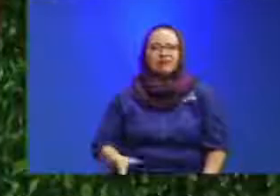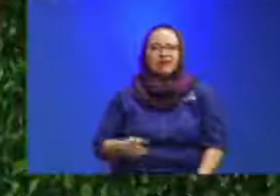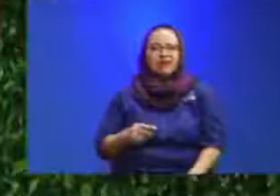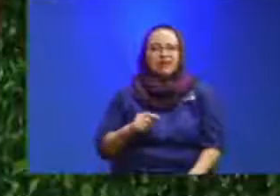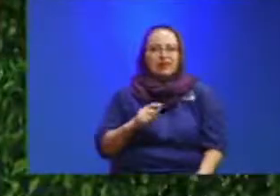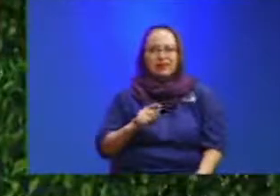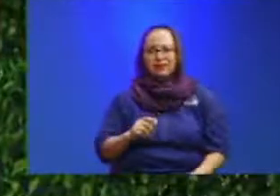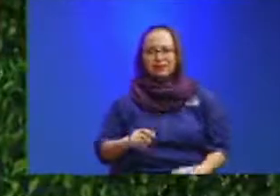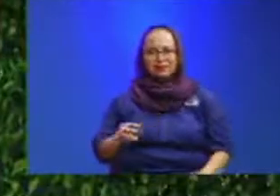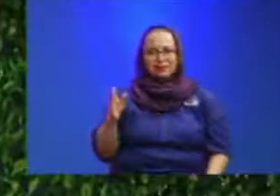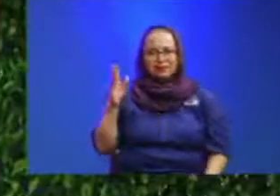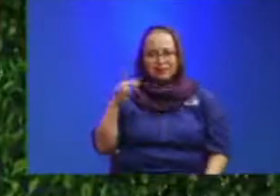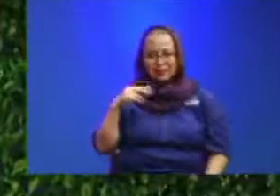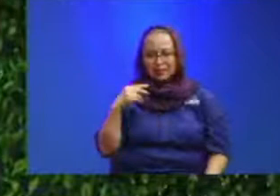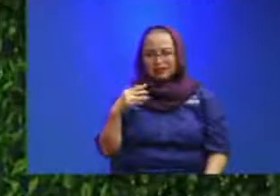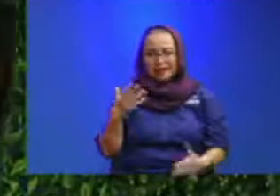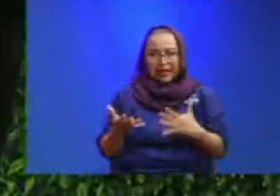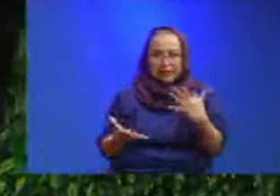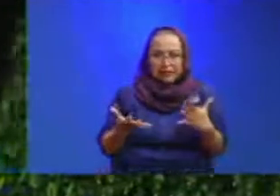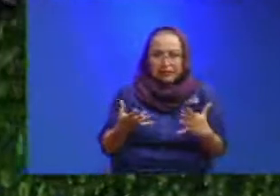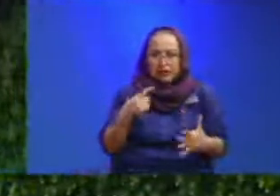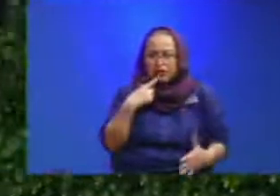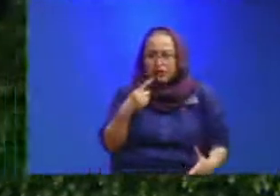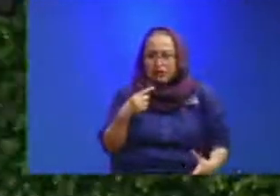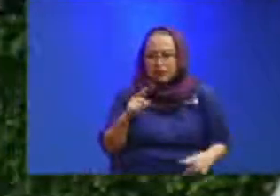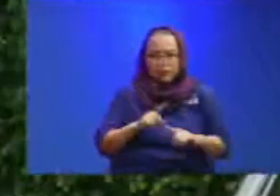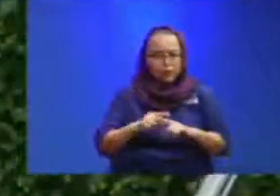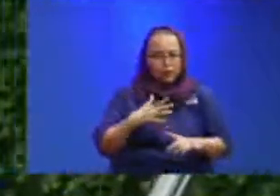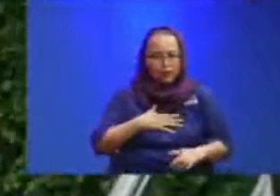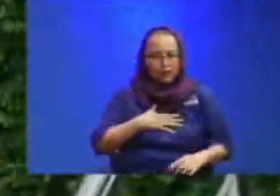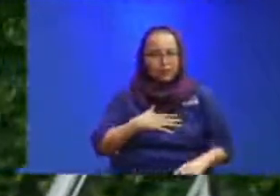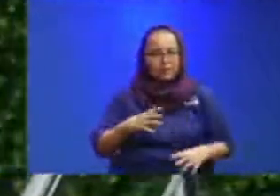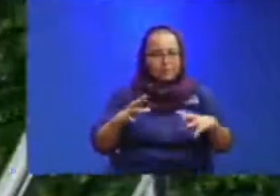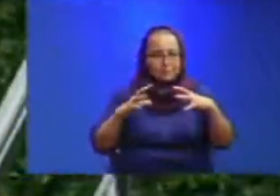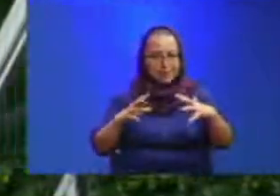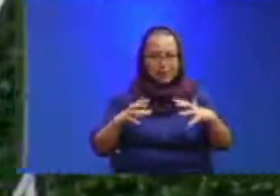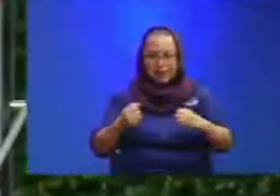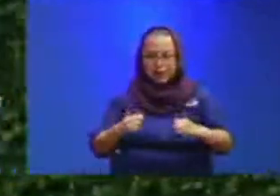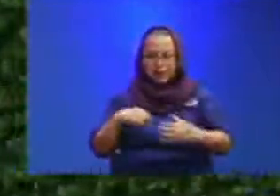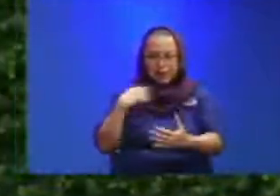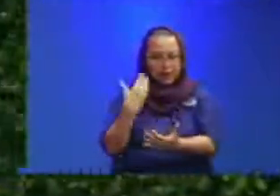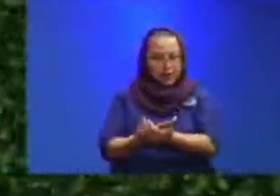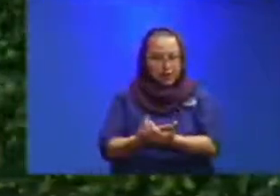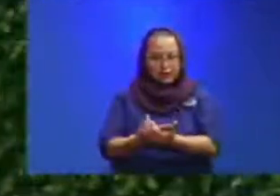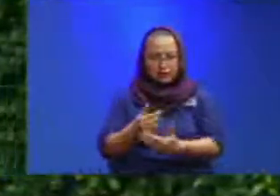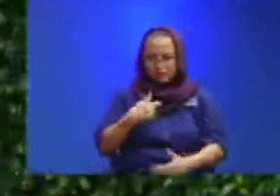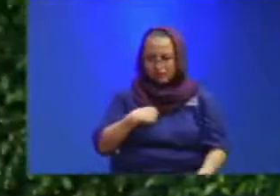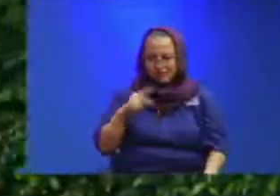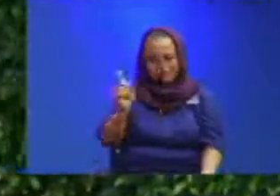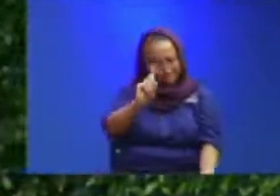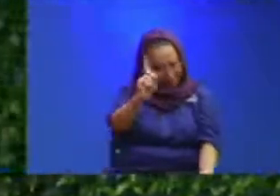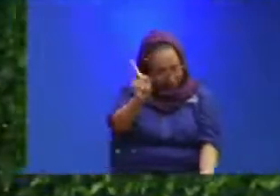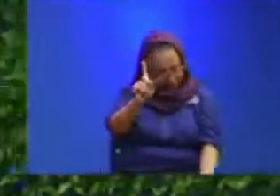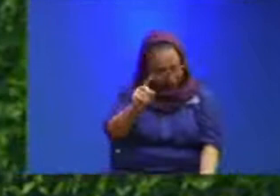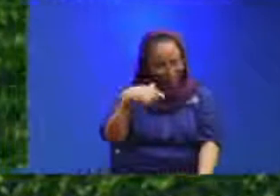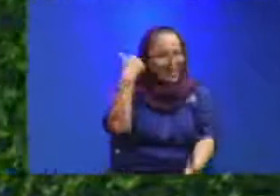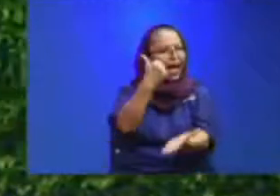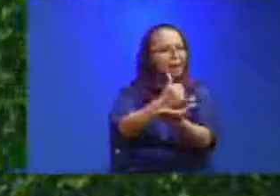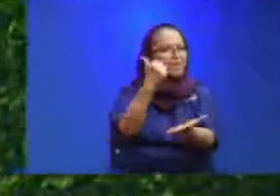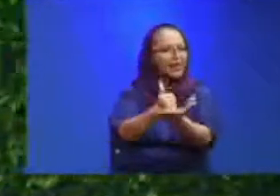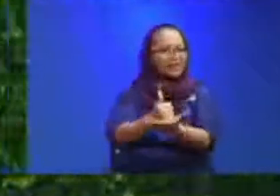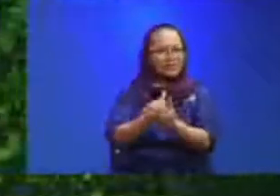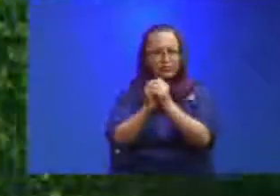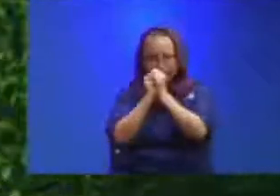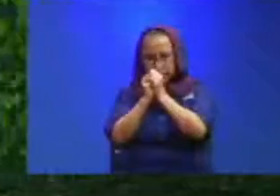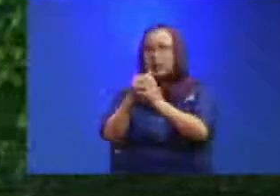este aquella no yo no soy piedra tropieza amén amén ahora